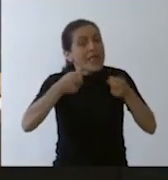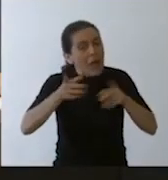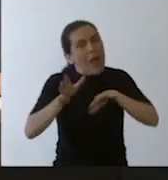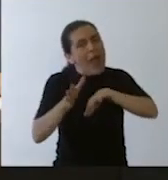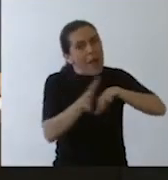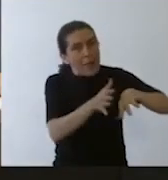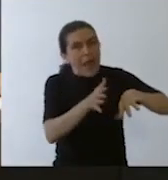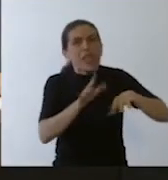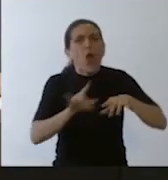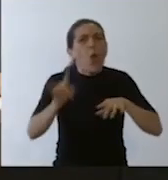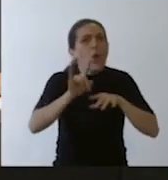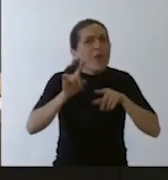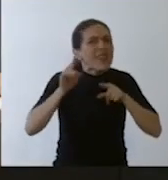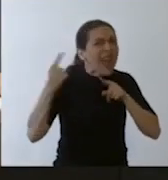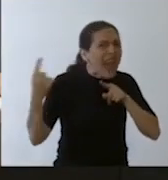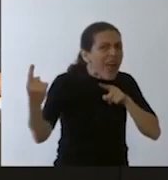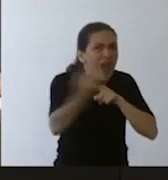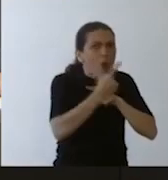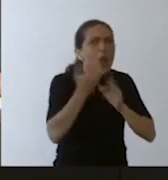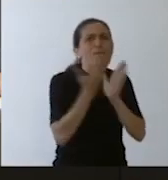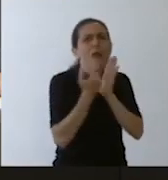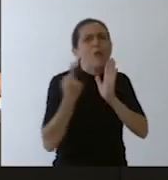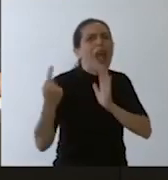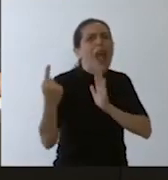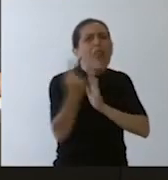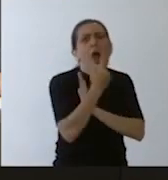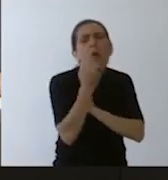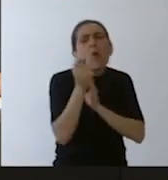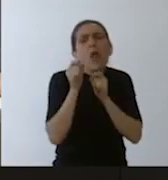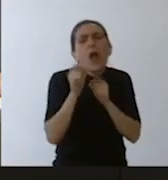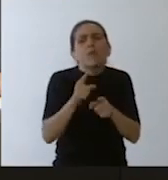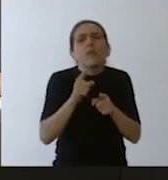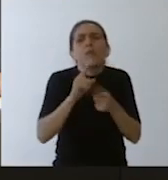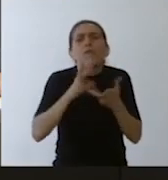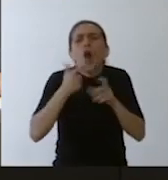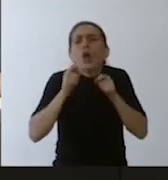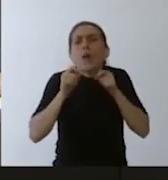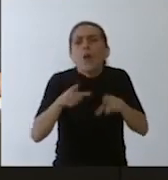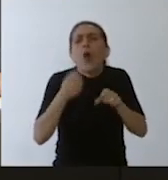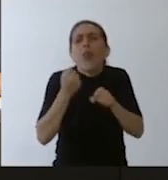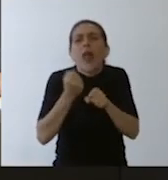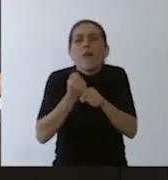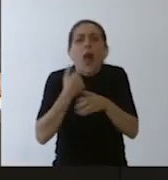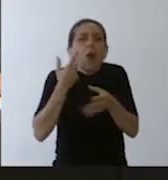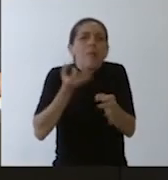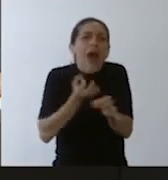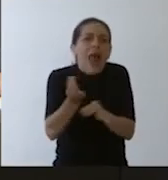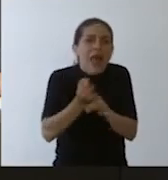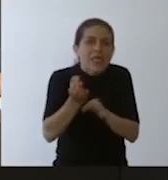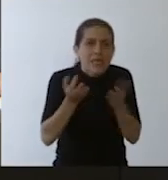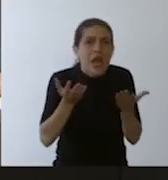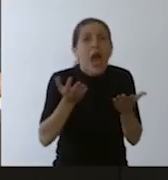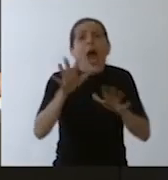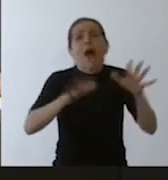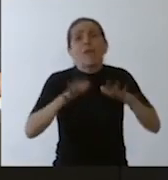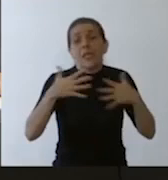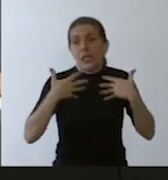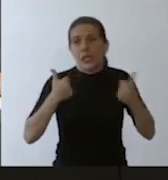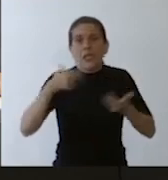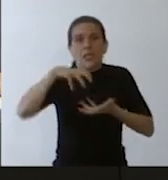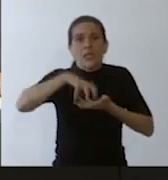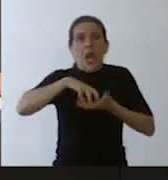cada universidad y cada facultad va a tomar su propia dinámica y bajará. Uno a veces desde salud hace como